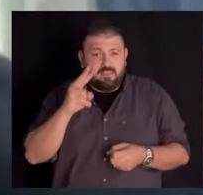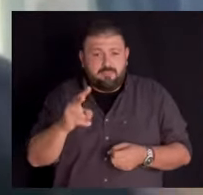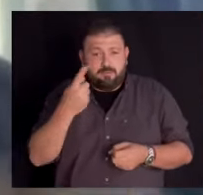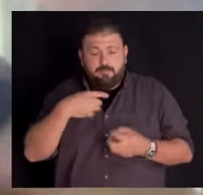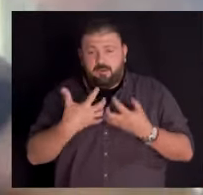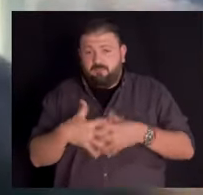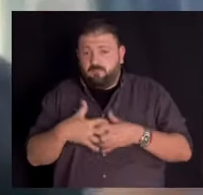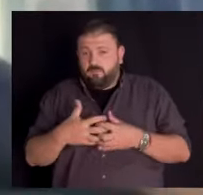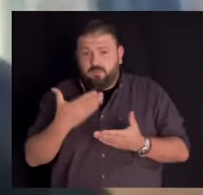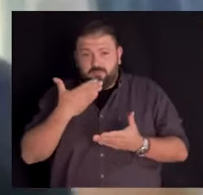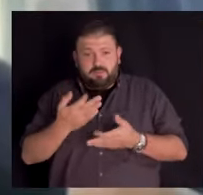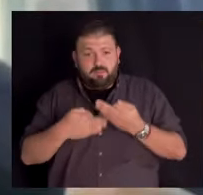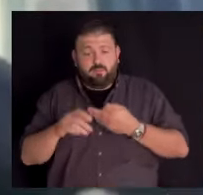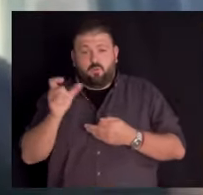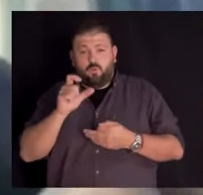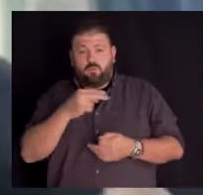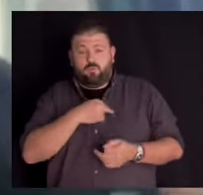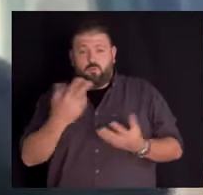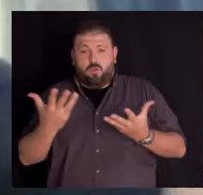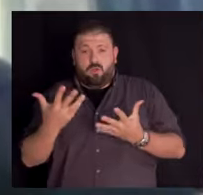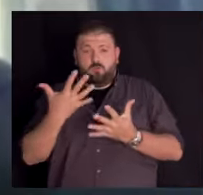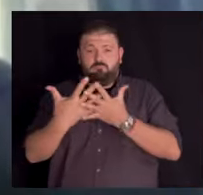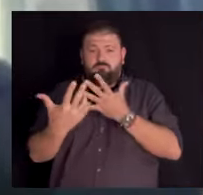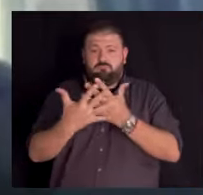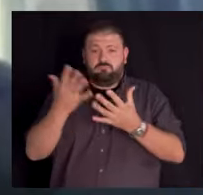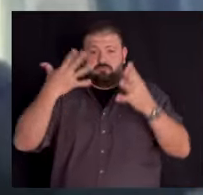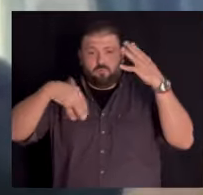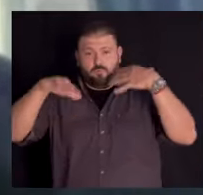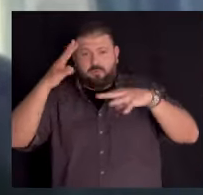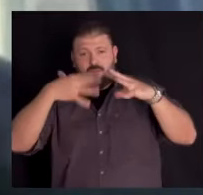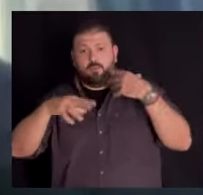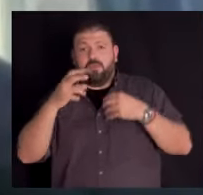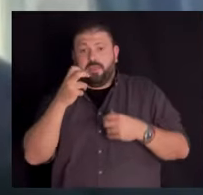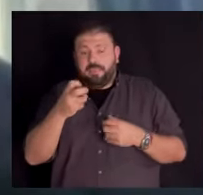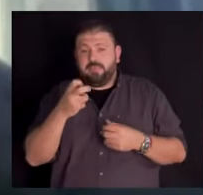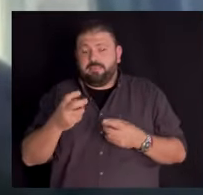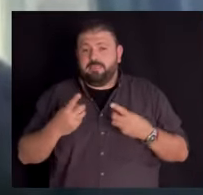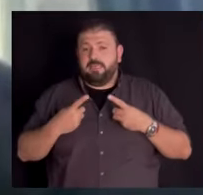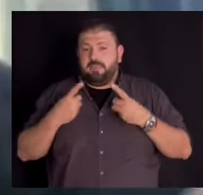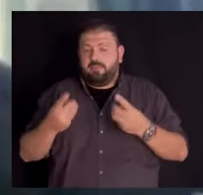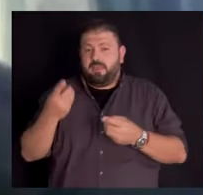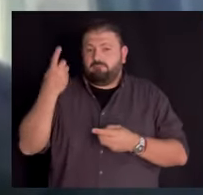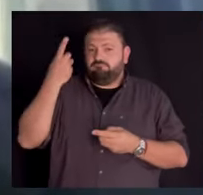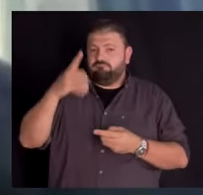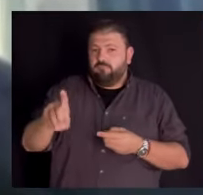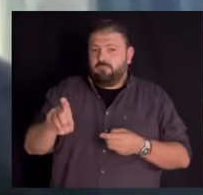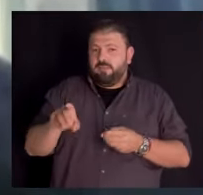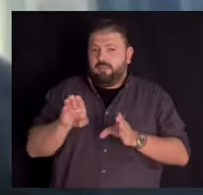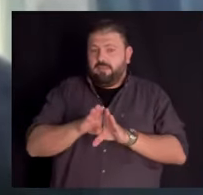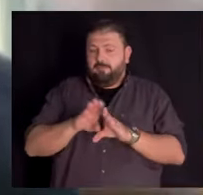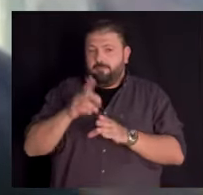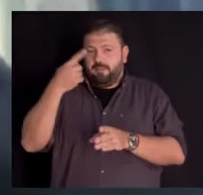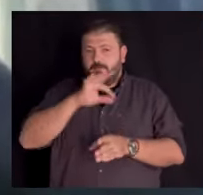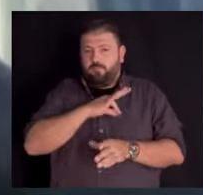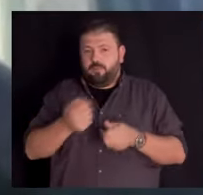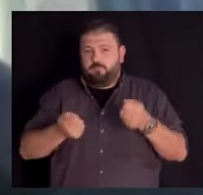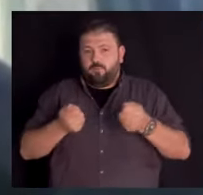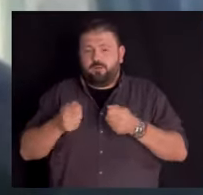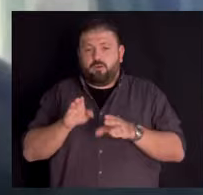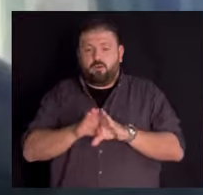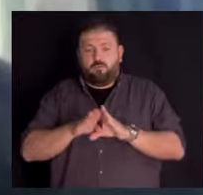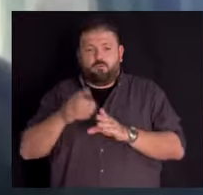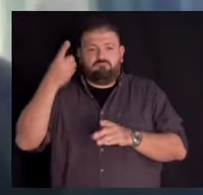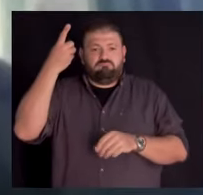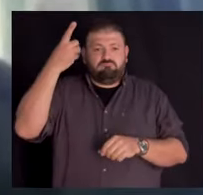esté moviendo las manos es una parte del sistema nervioso que está mandando esa orden de moverlo,